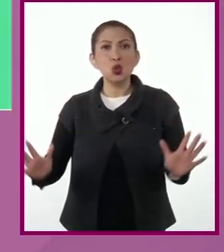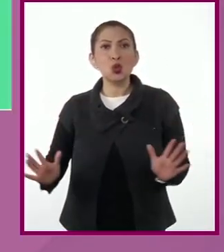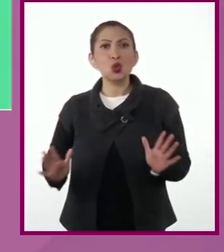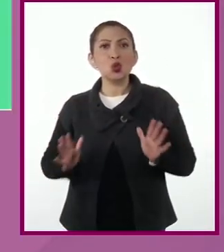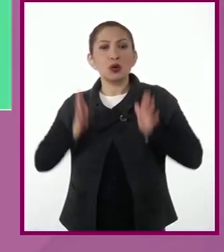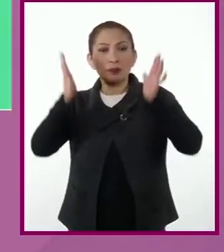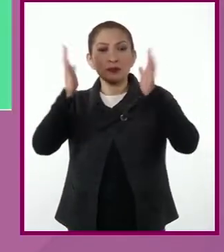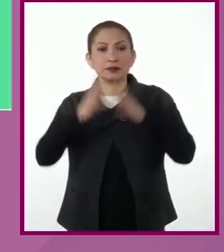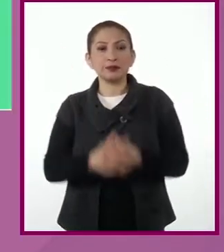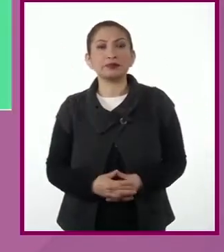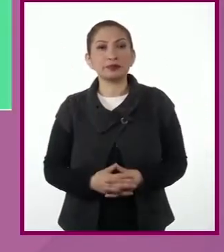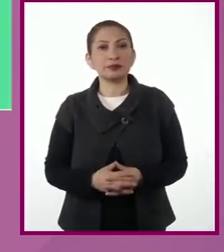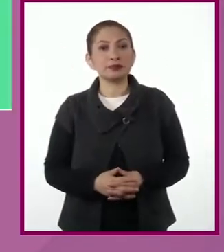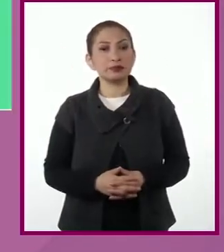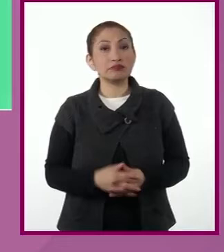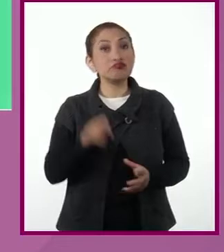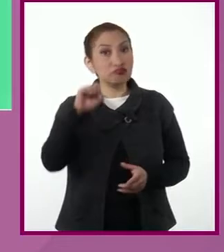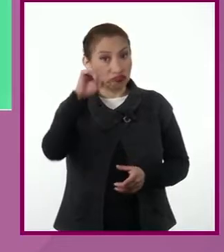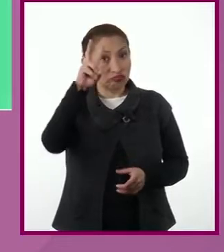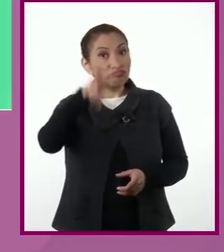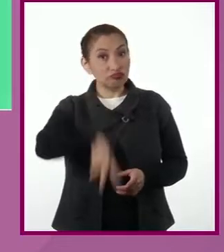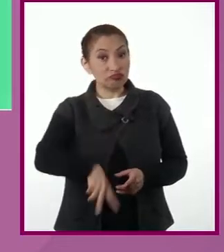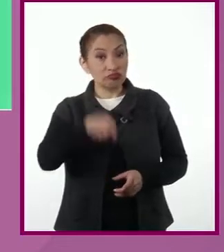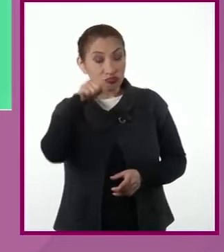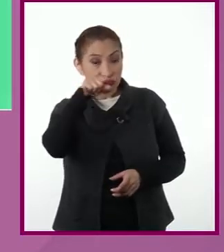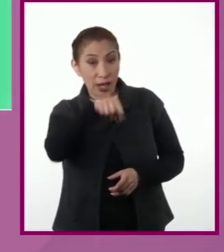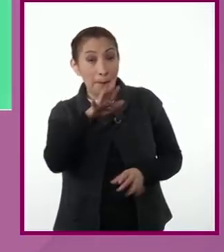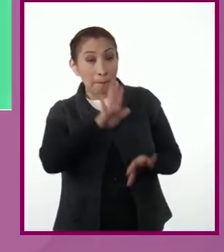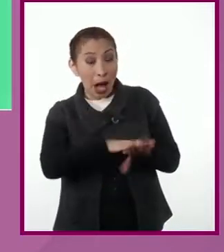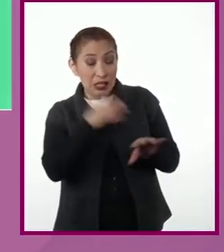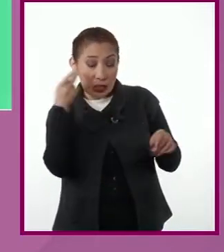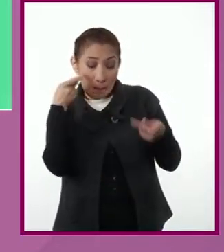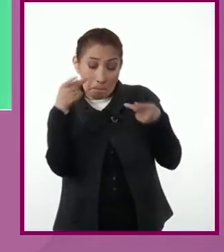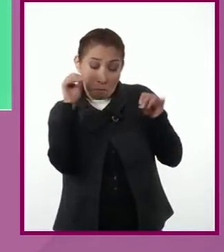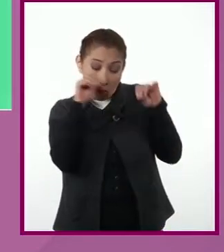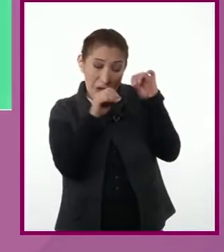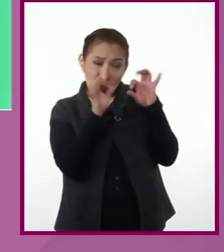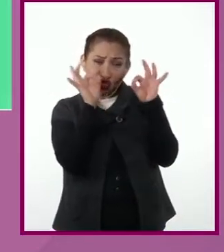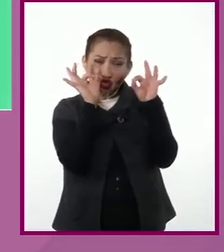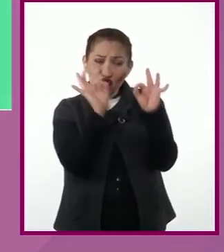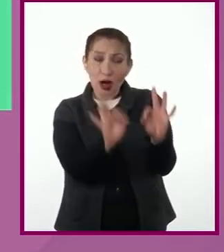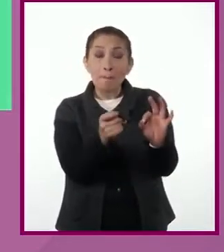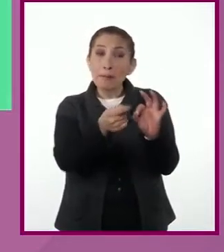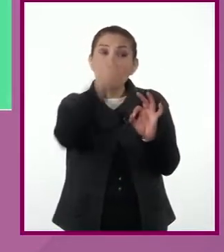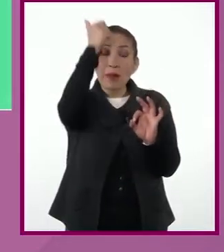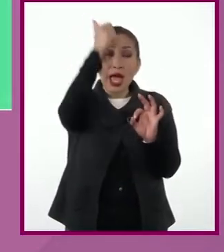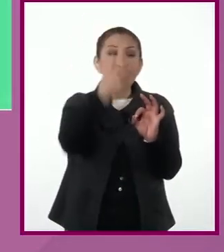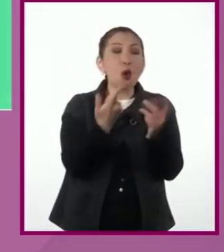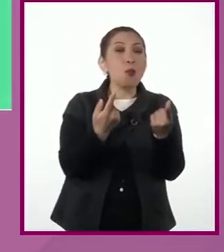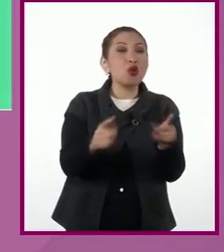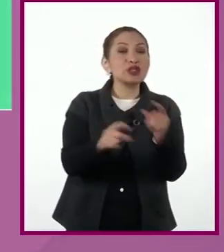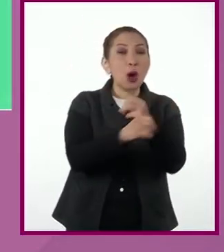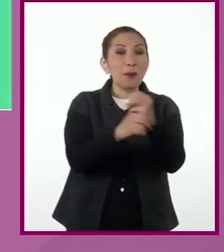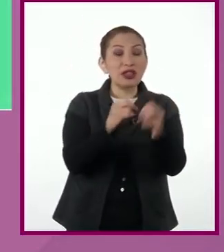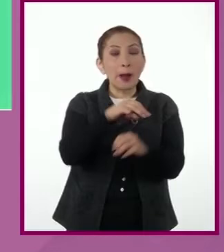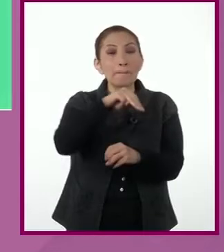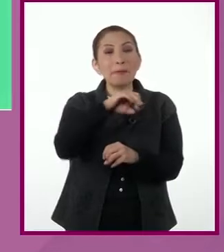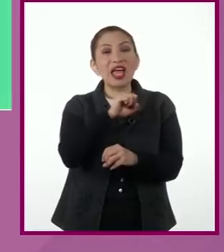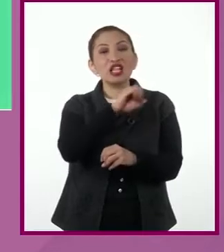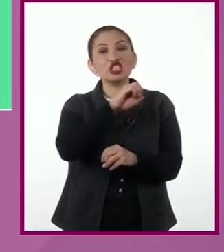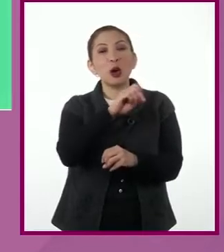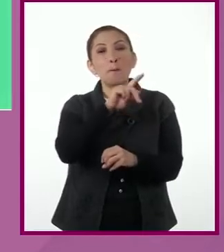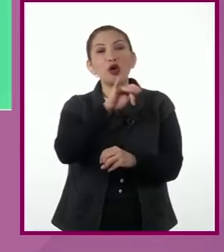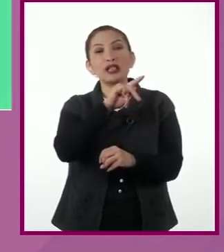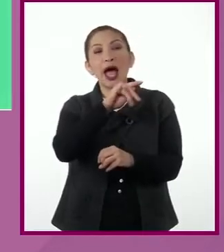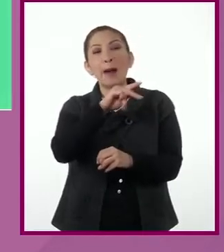¡Impresionante! Cierto, de forma más elaborada, los primeros instrumentos musicales aparecieron en Mesopotamia y en la